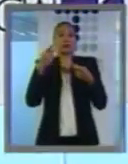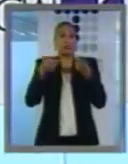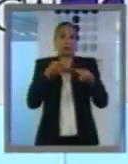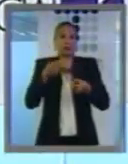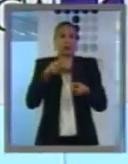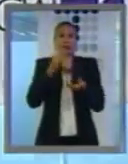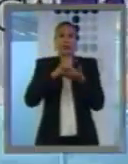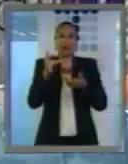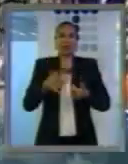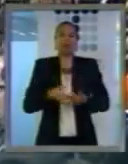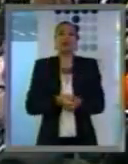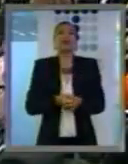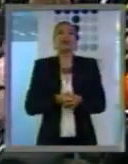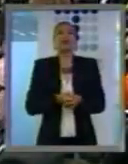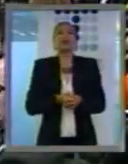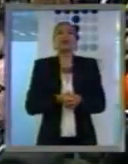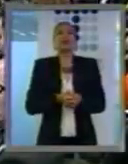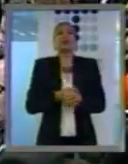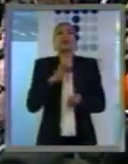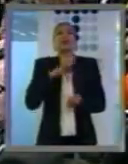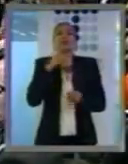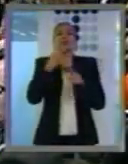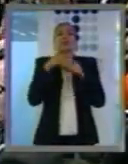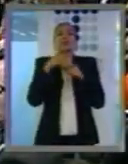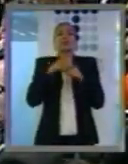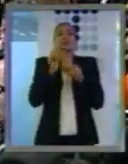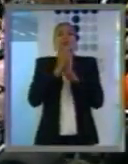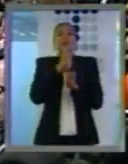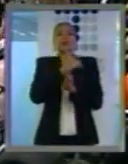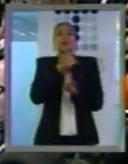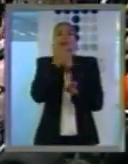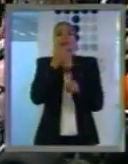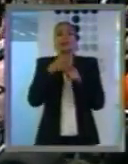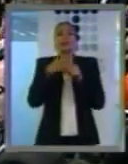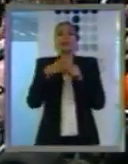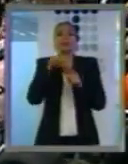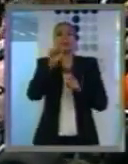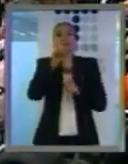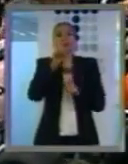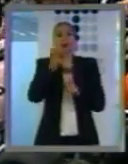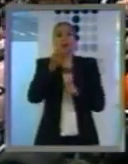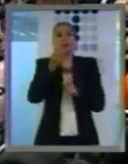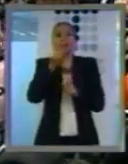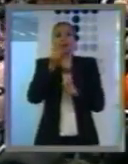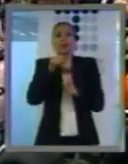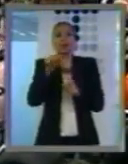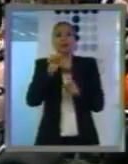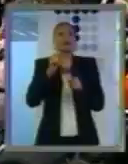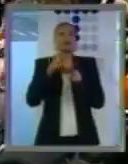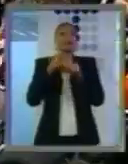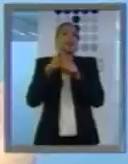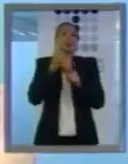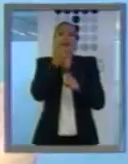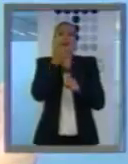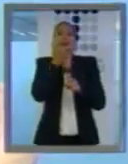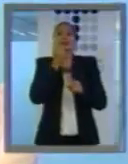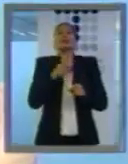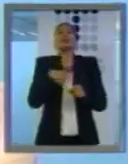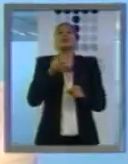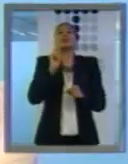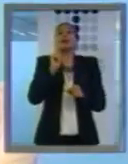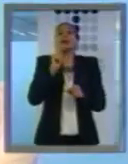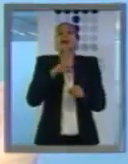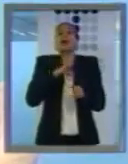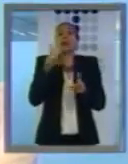por favor. Gracias. Perdón, una errata, lo que dije anteriormente, Aide Pérez no forma parte del comité de selección, pero